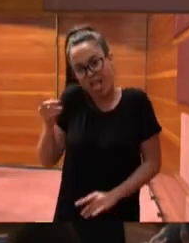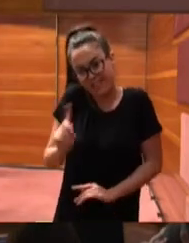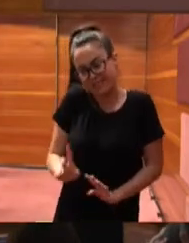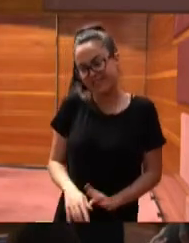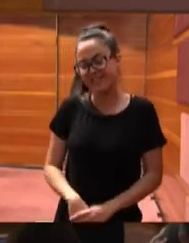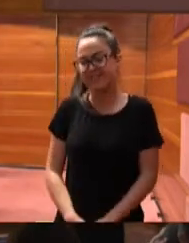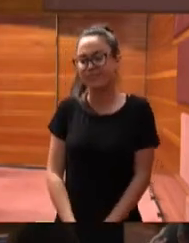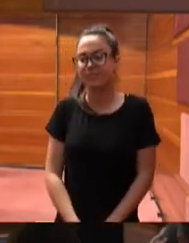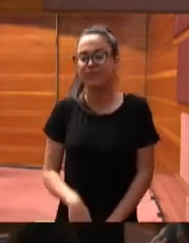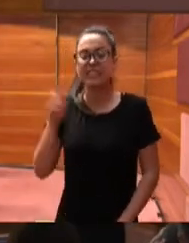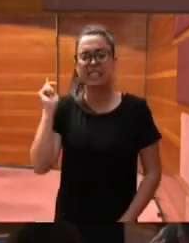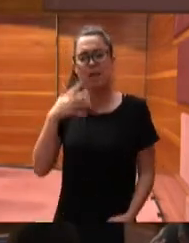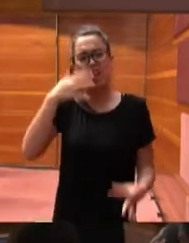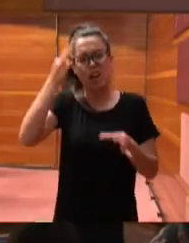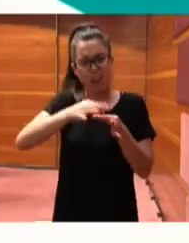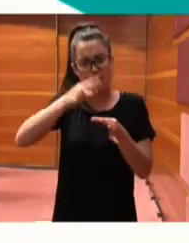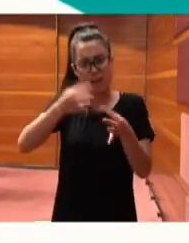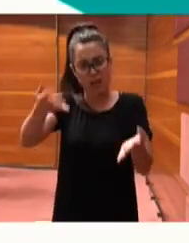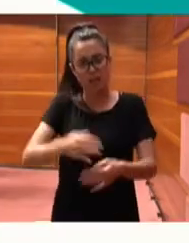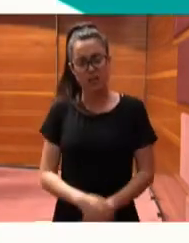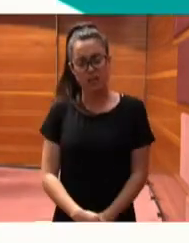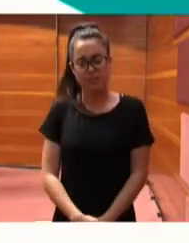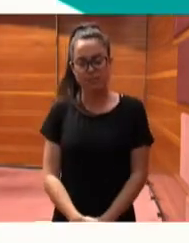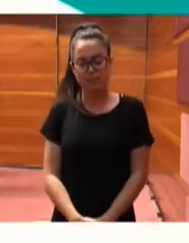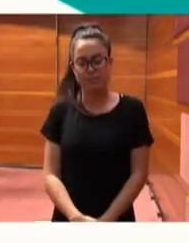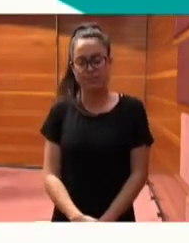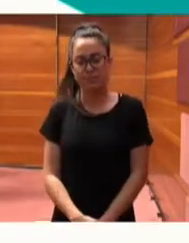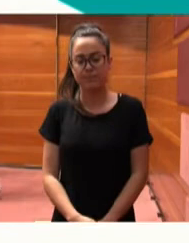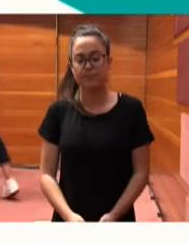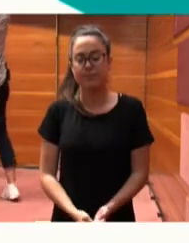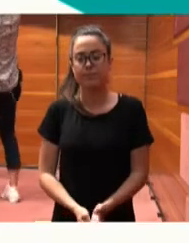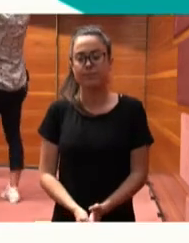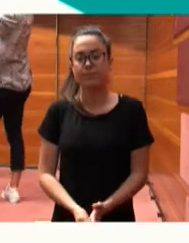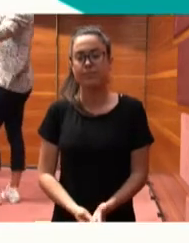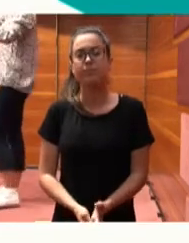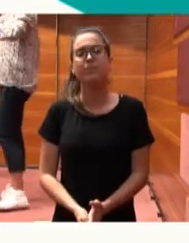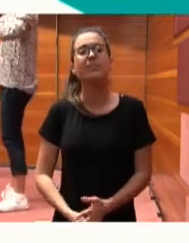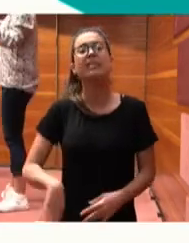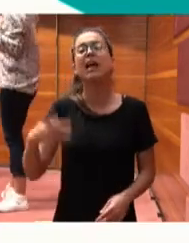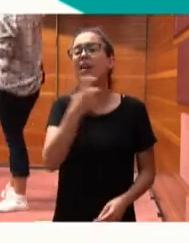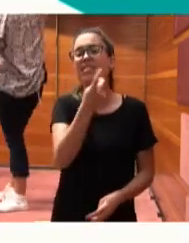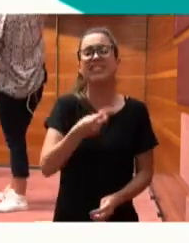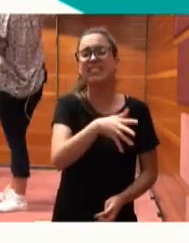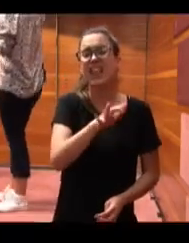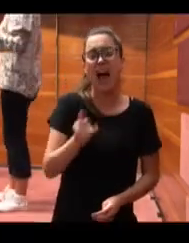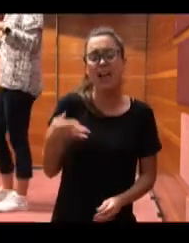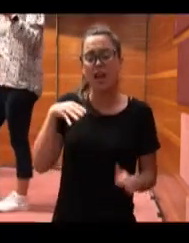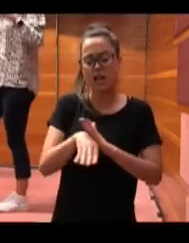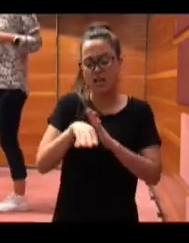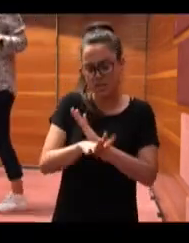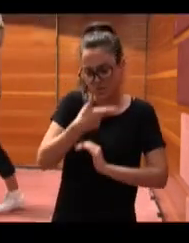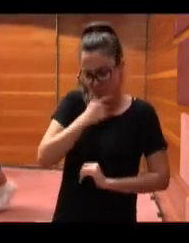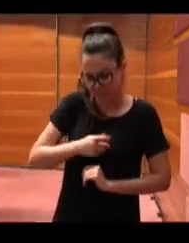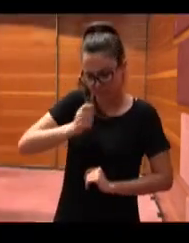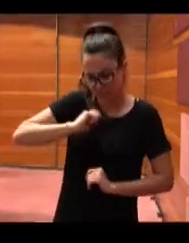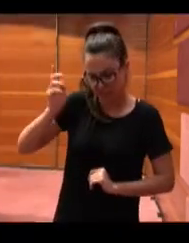Y por último, la credibilidad. Dices, bueno, vale, tengo una necesidad, me han facilitado el acceso, saco